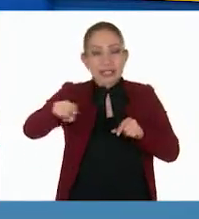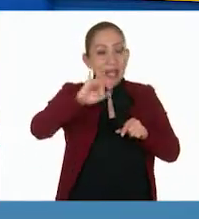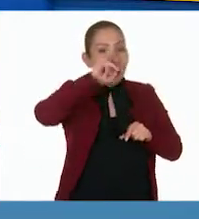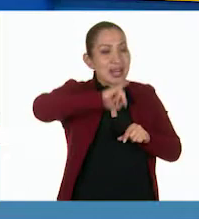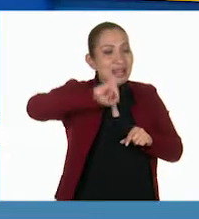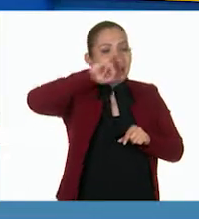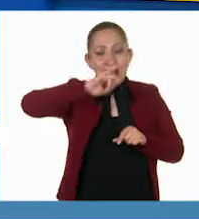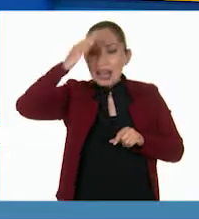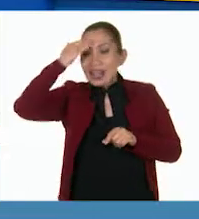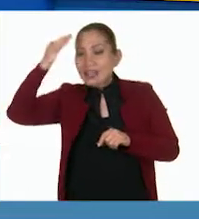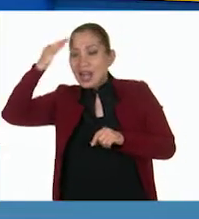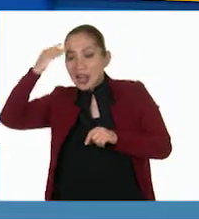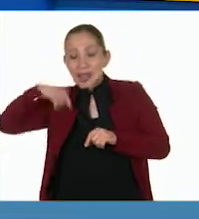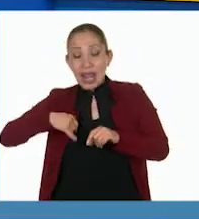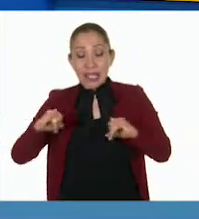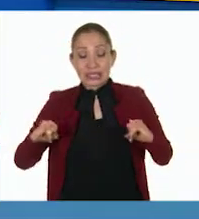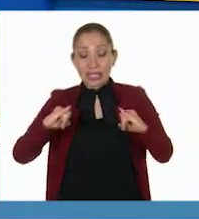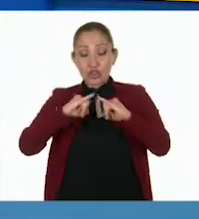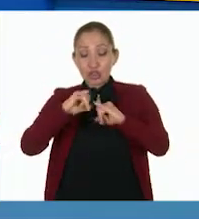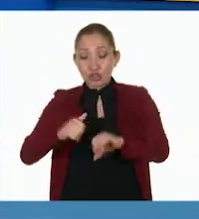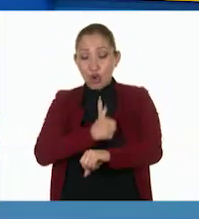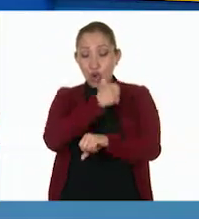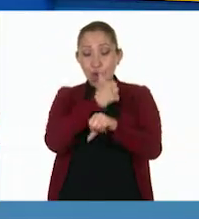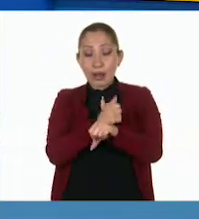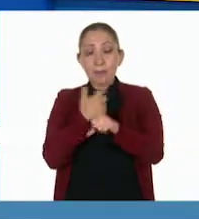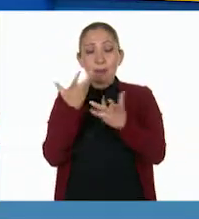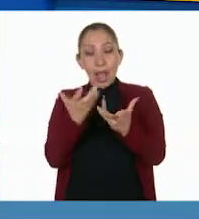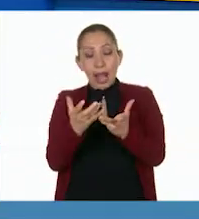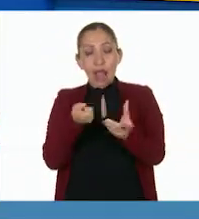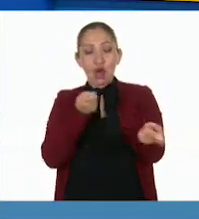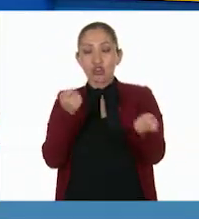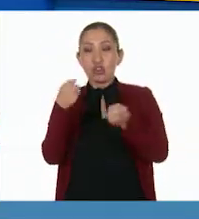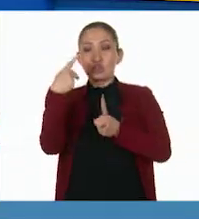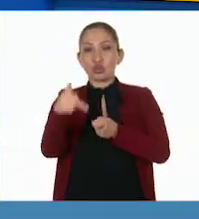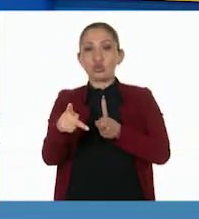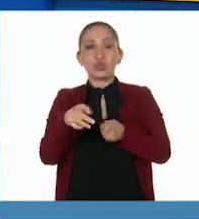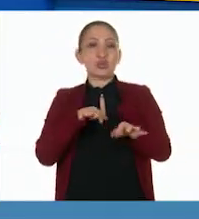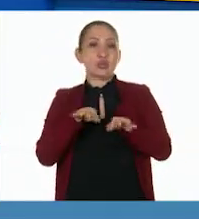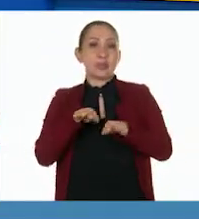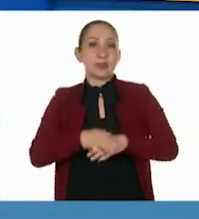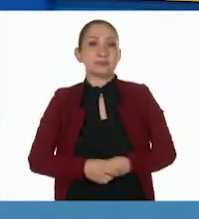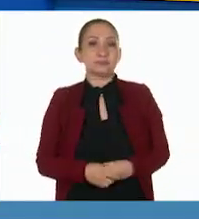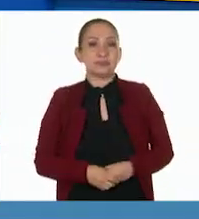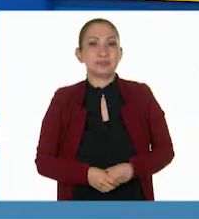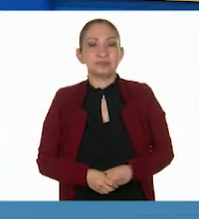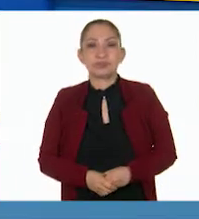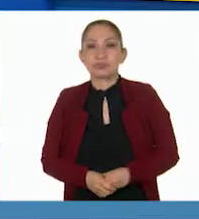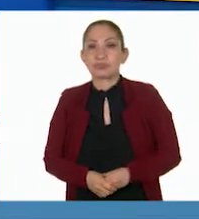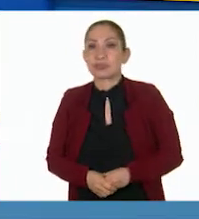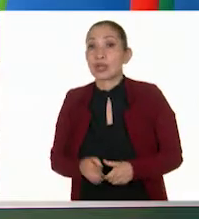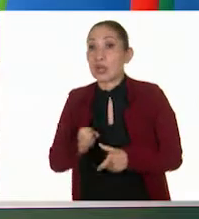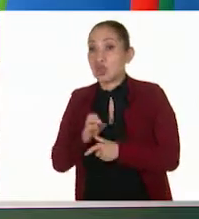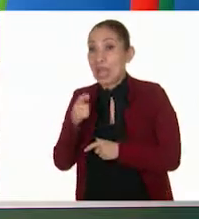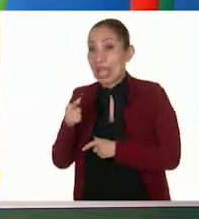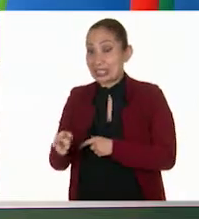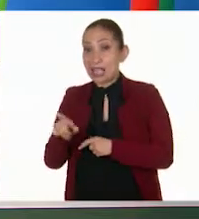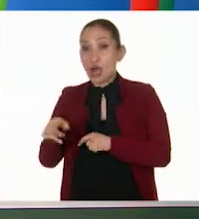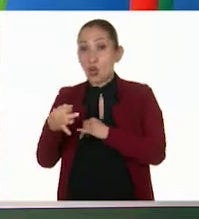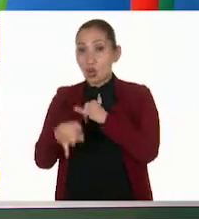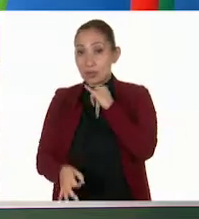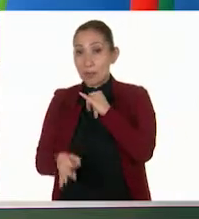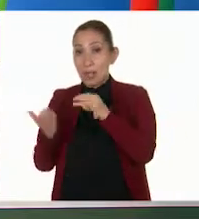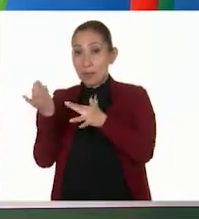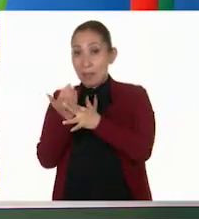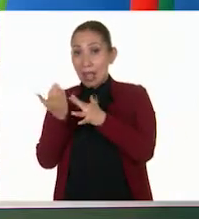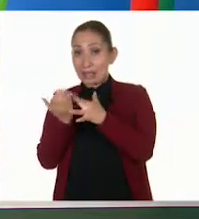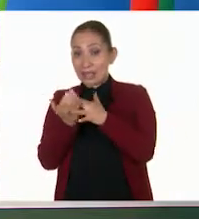través de una institución que unificara sus aspiraciones y controlara sus luchas. Bueno, entonces estas sí son las últimas